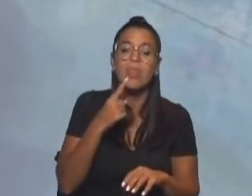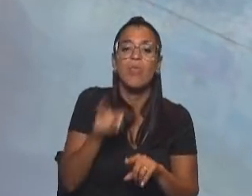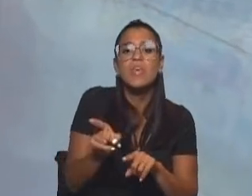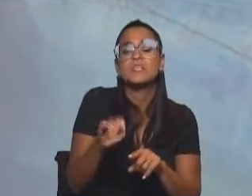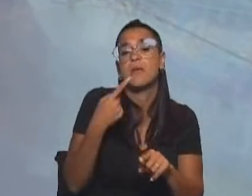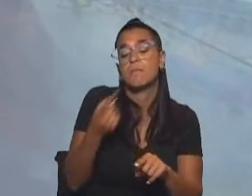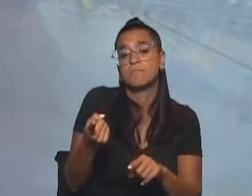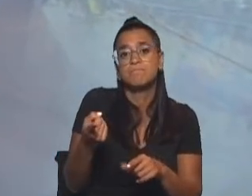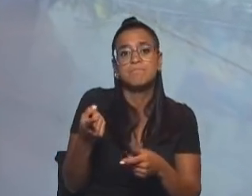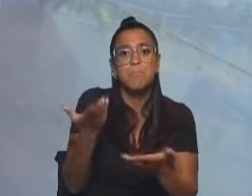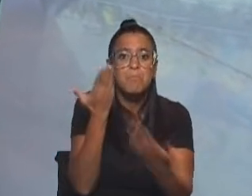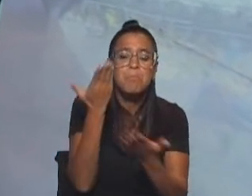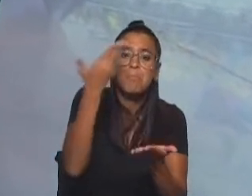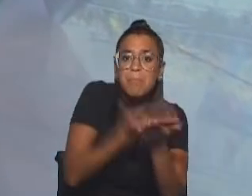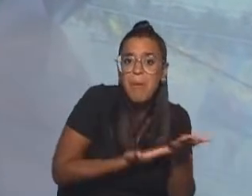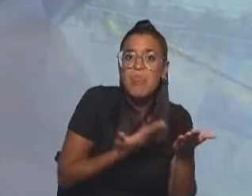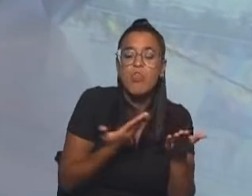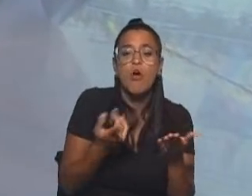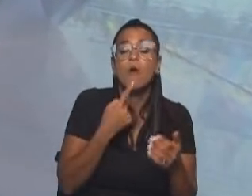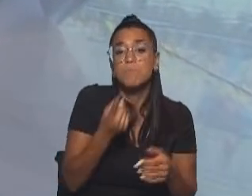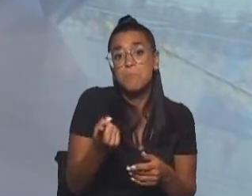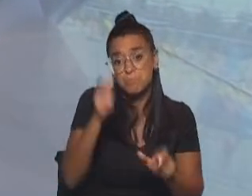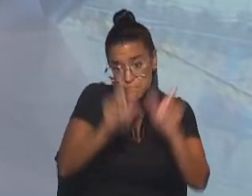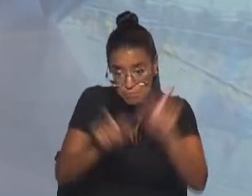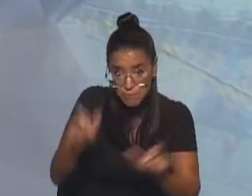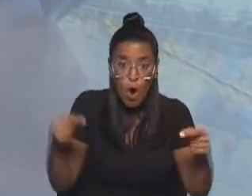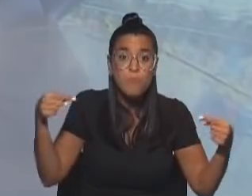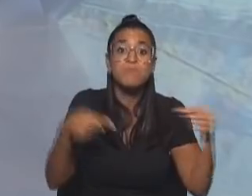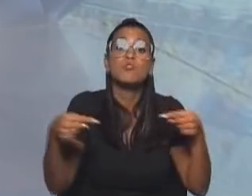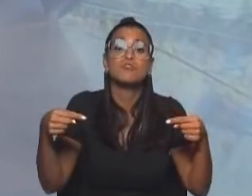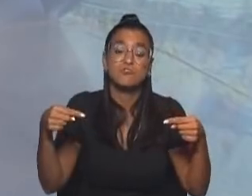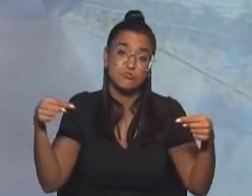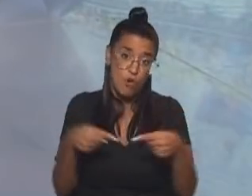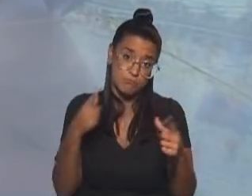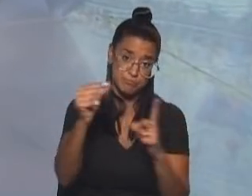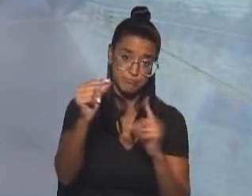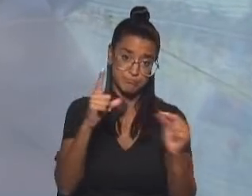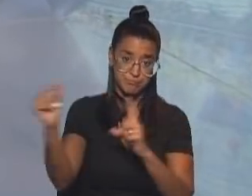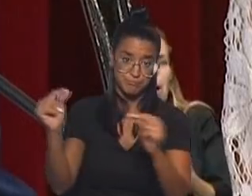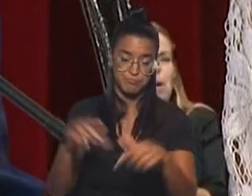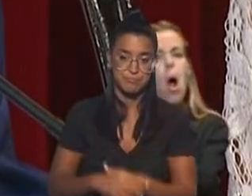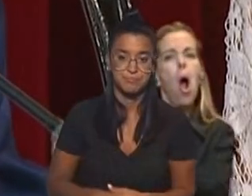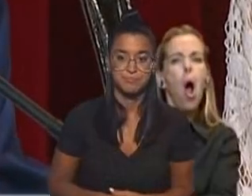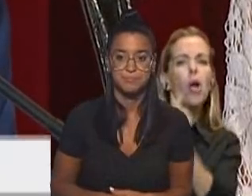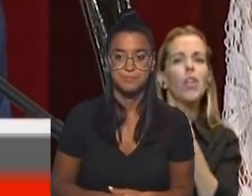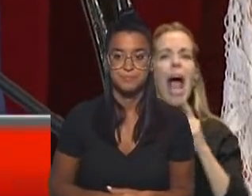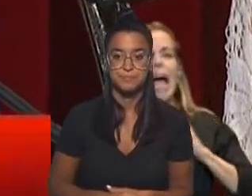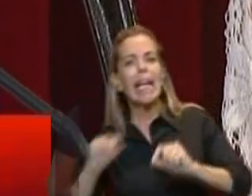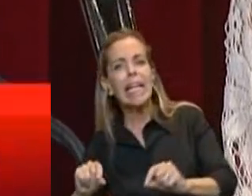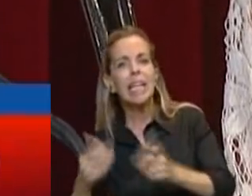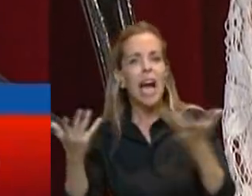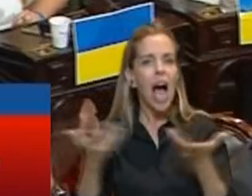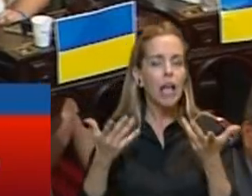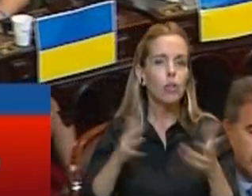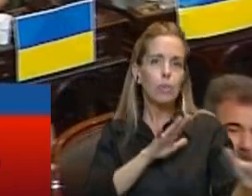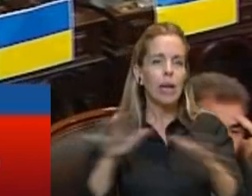se retiraban los diputados, parte de los legisladores de la oposición. En estos